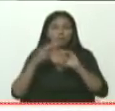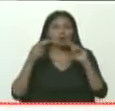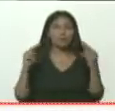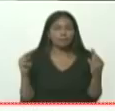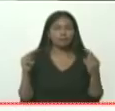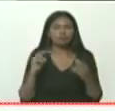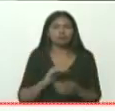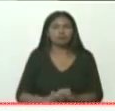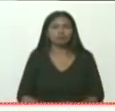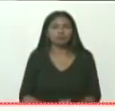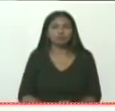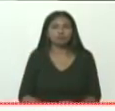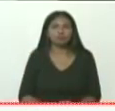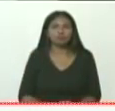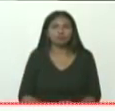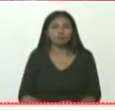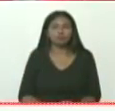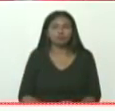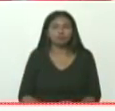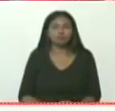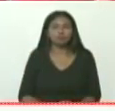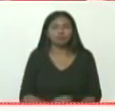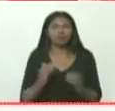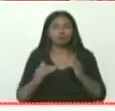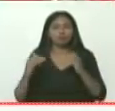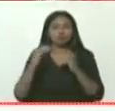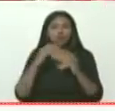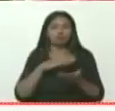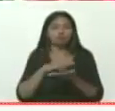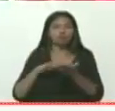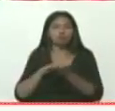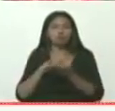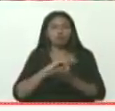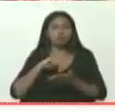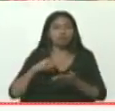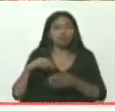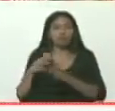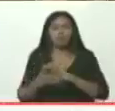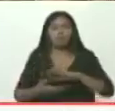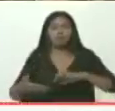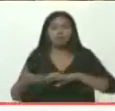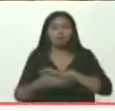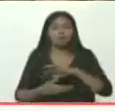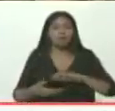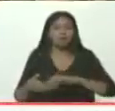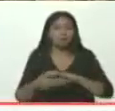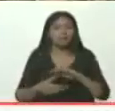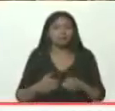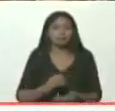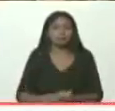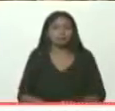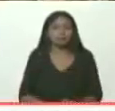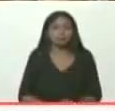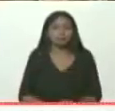paz, por la superación y solución de nuestros problemas.